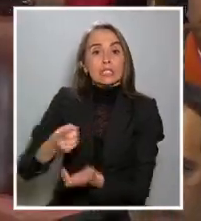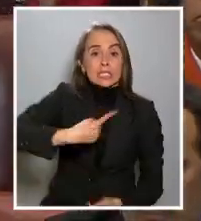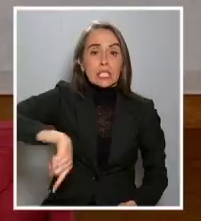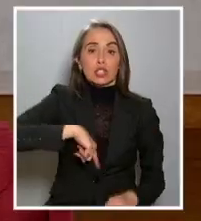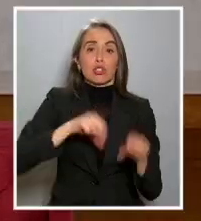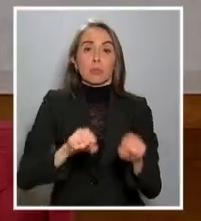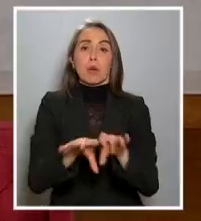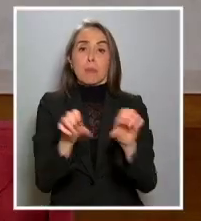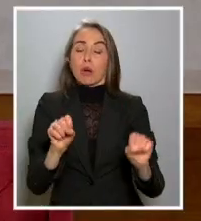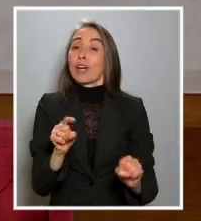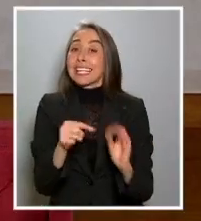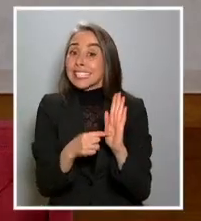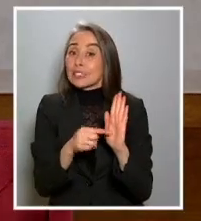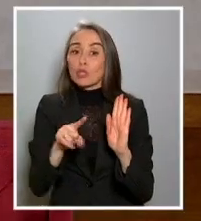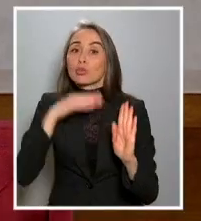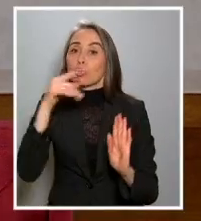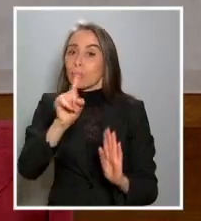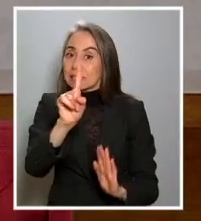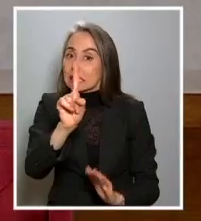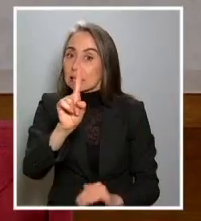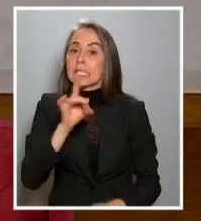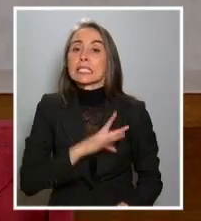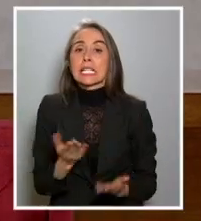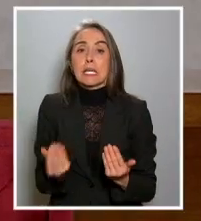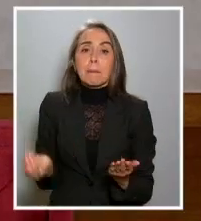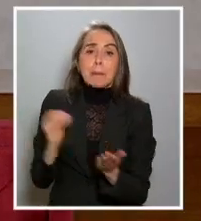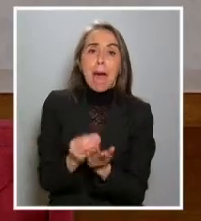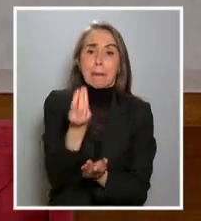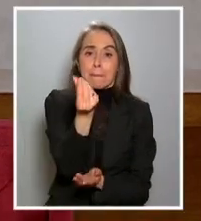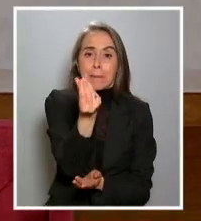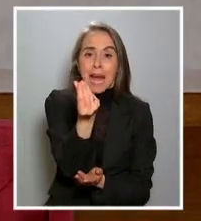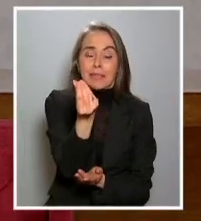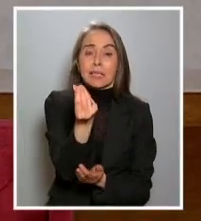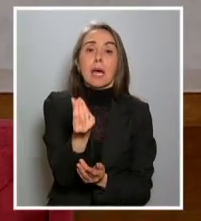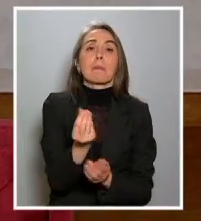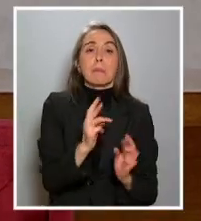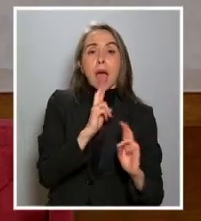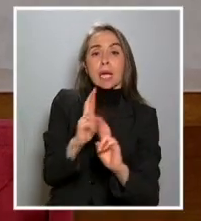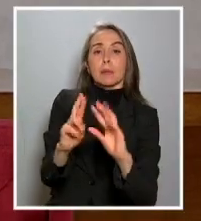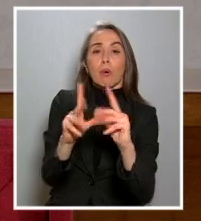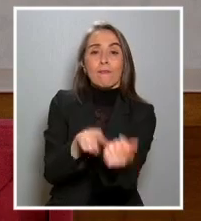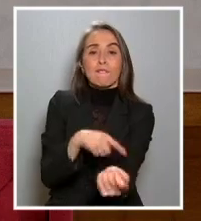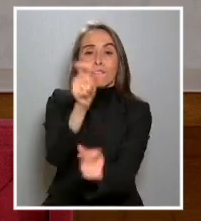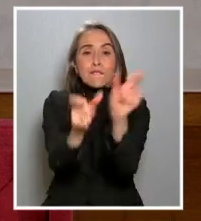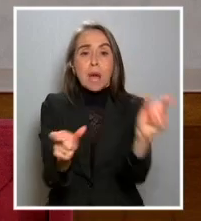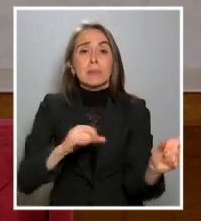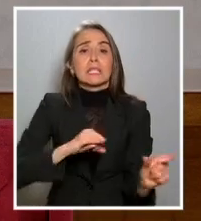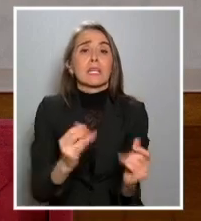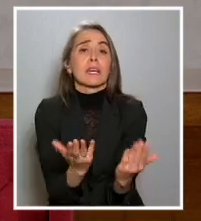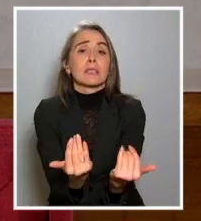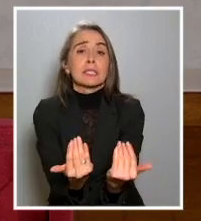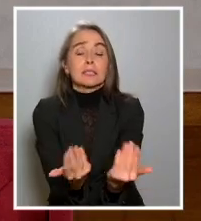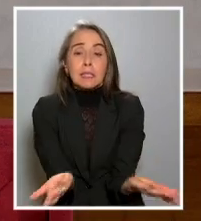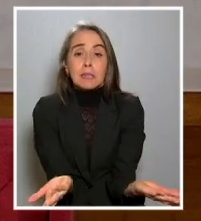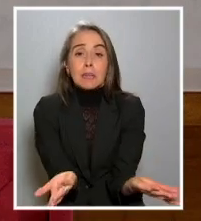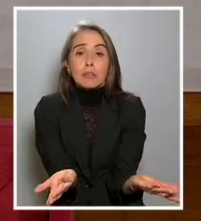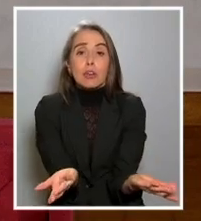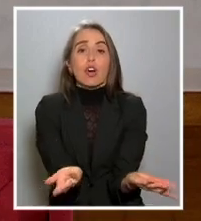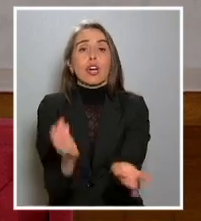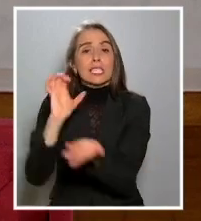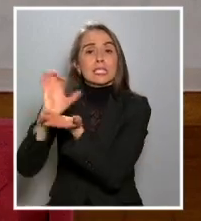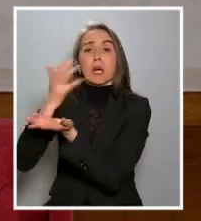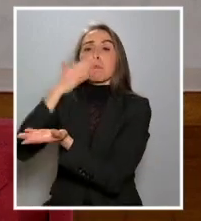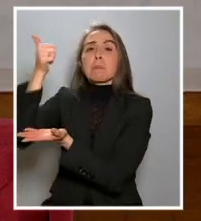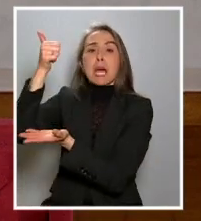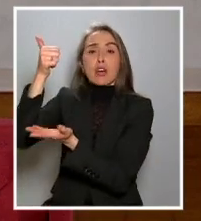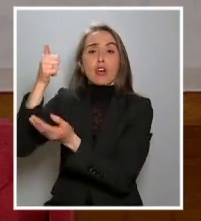es suficiente. Chile necesita más recursos para poder responder a las familias que siguen necesitando un Estado más